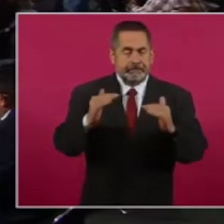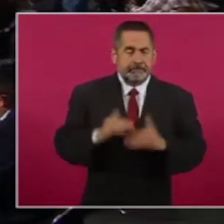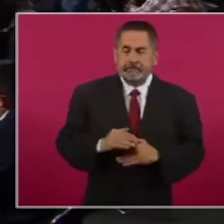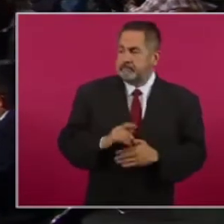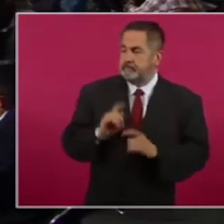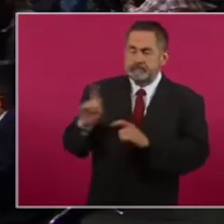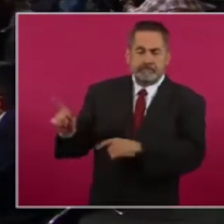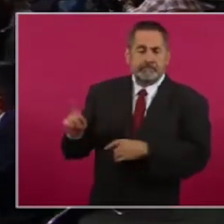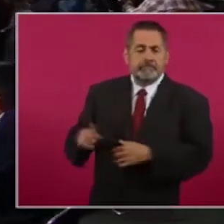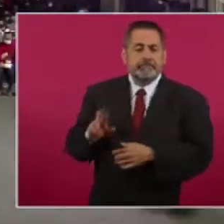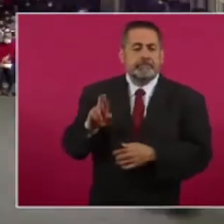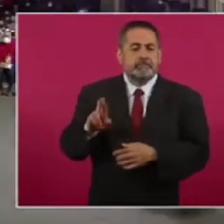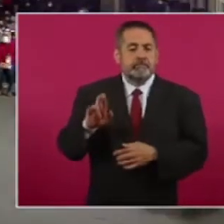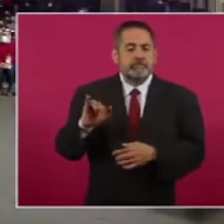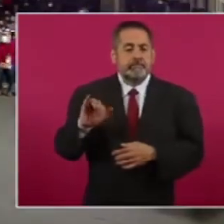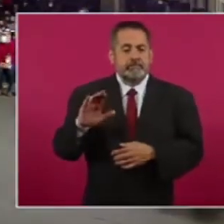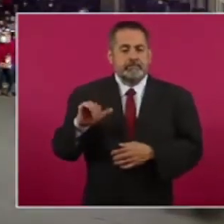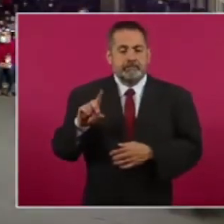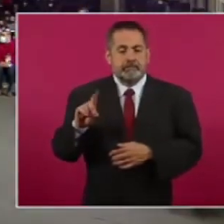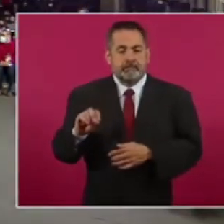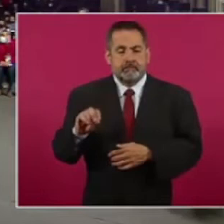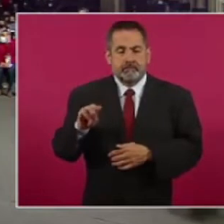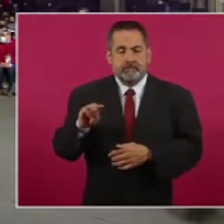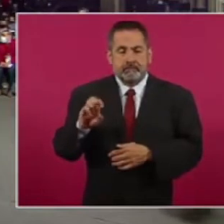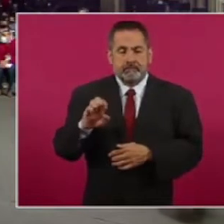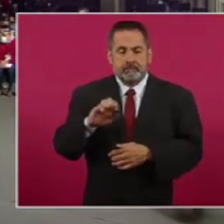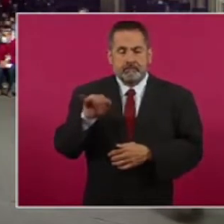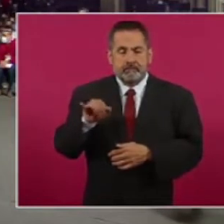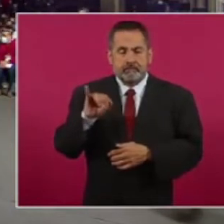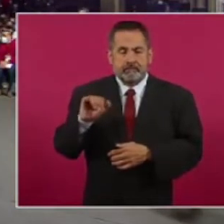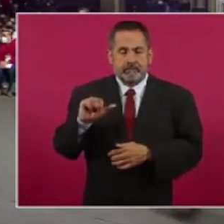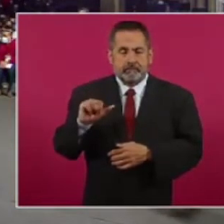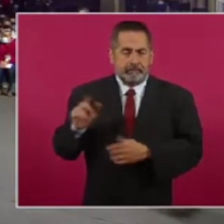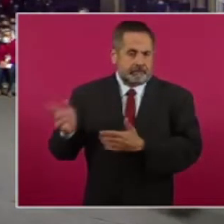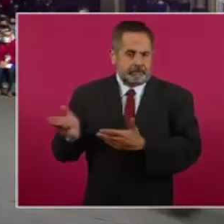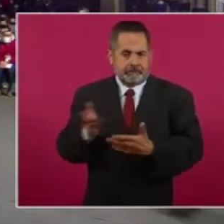con Ricardo Mejía nos va a informar. Gracias, con permiso,